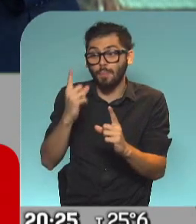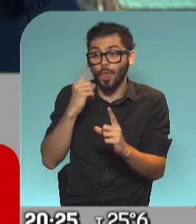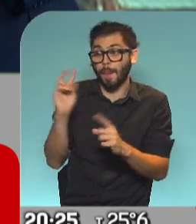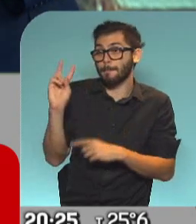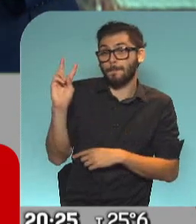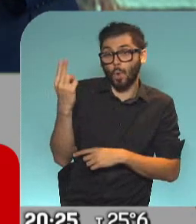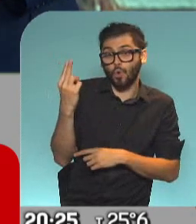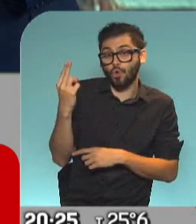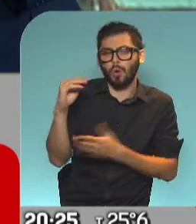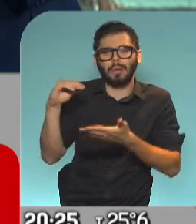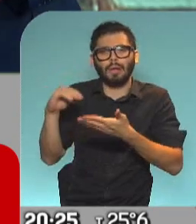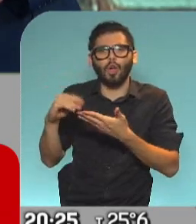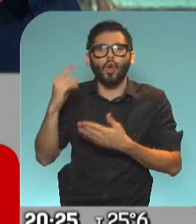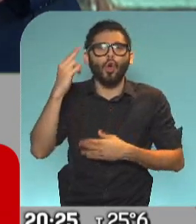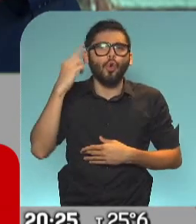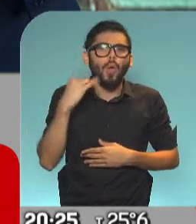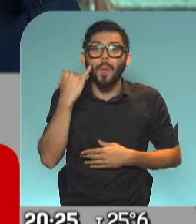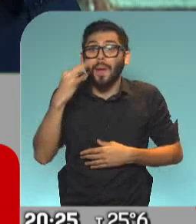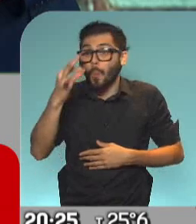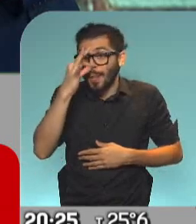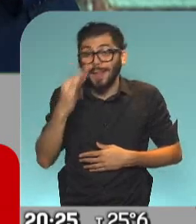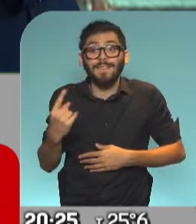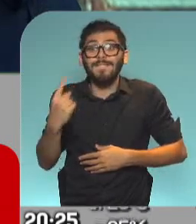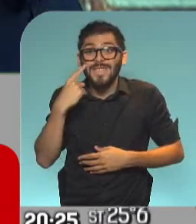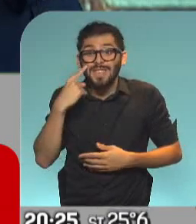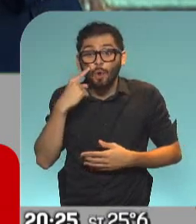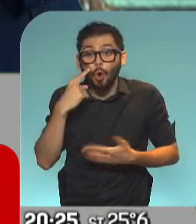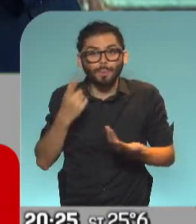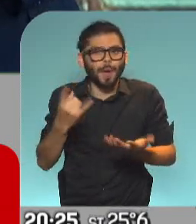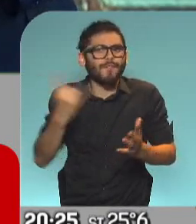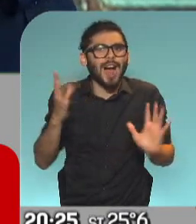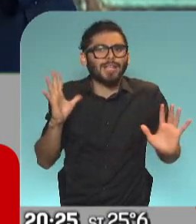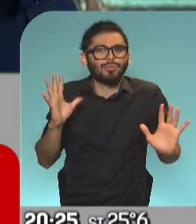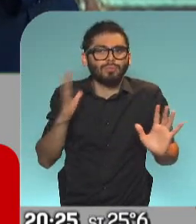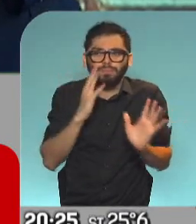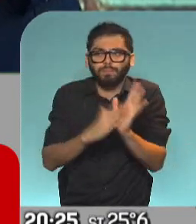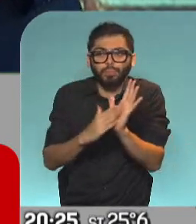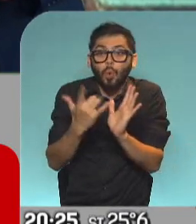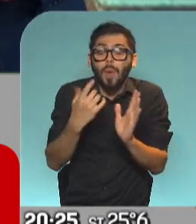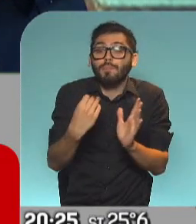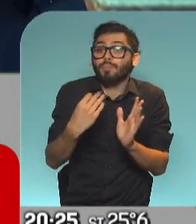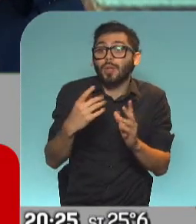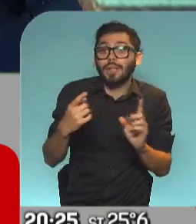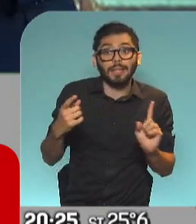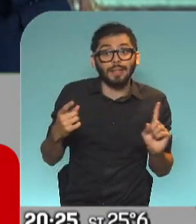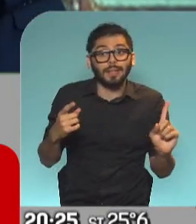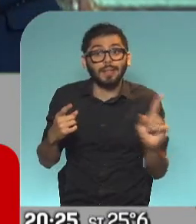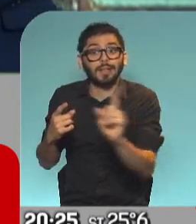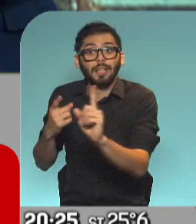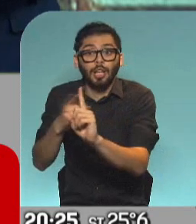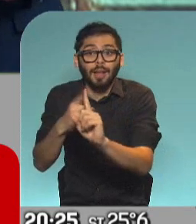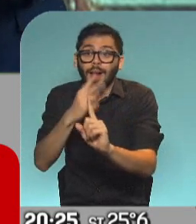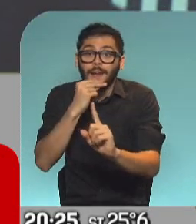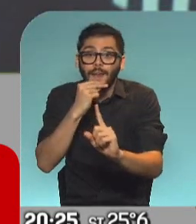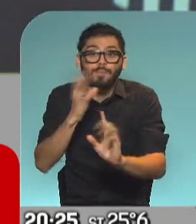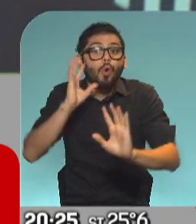a las 9:20 de la mañana, es falsa. No se puede corroborar que estuviera vivo porque no hubo nadie en contacto con él. No